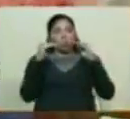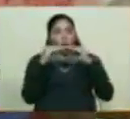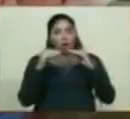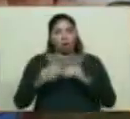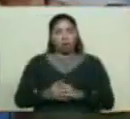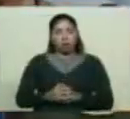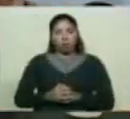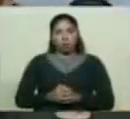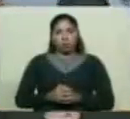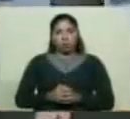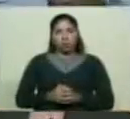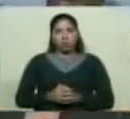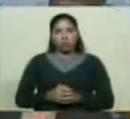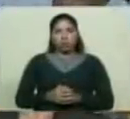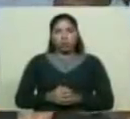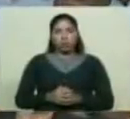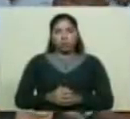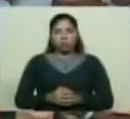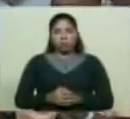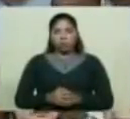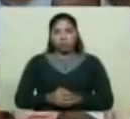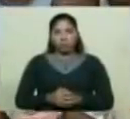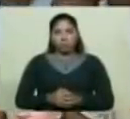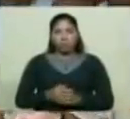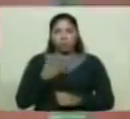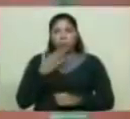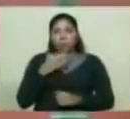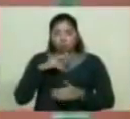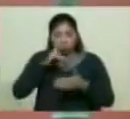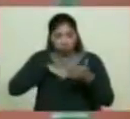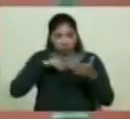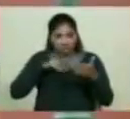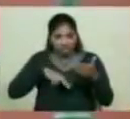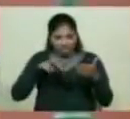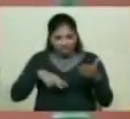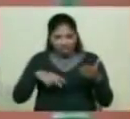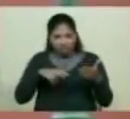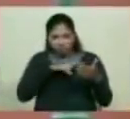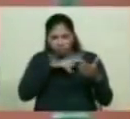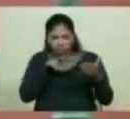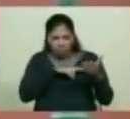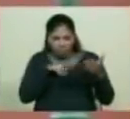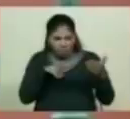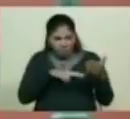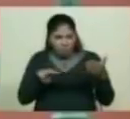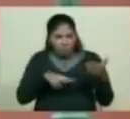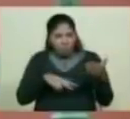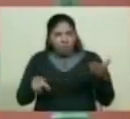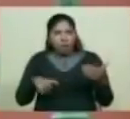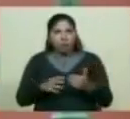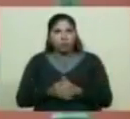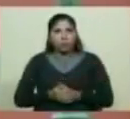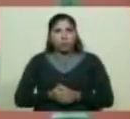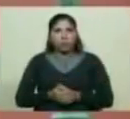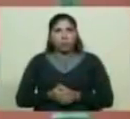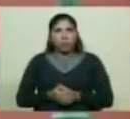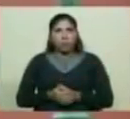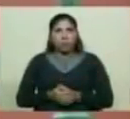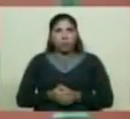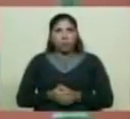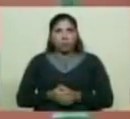y cuándo uno de estos pensamientos estas frases del discurso de angostura